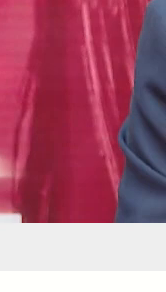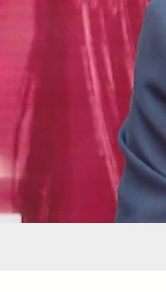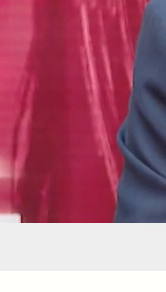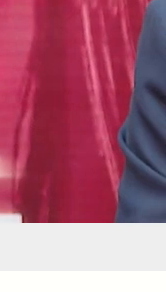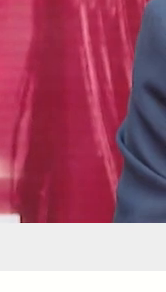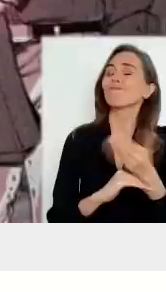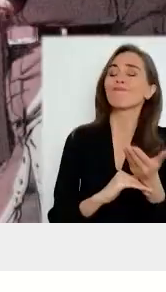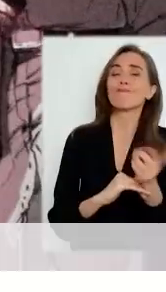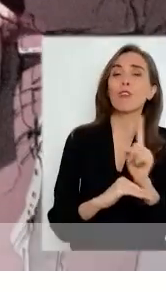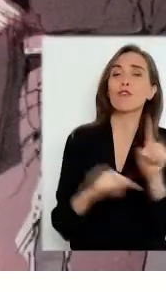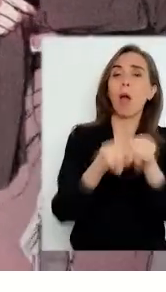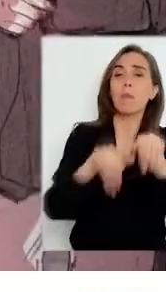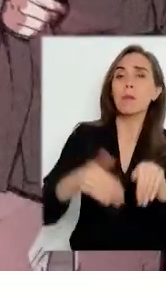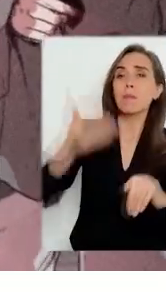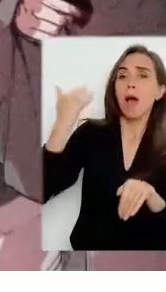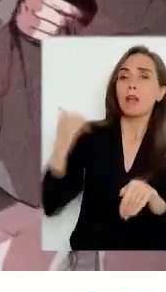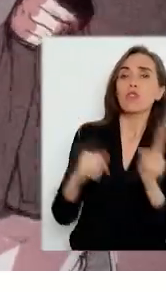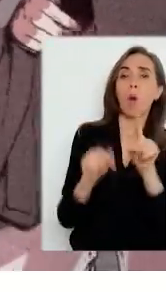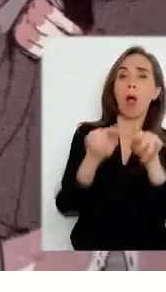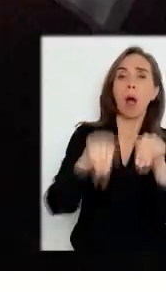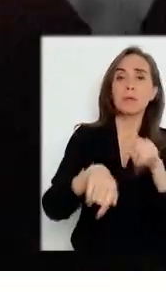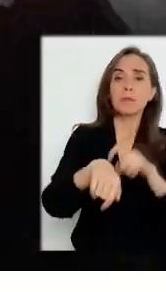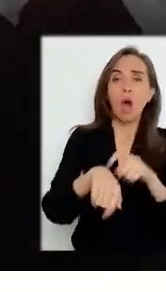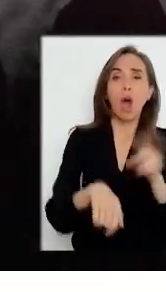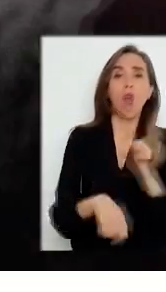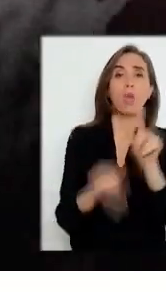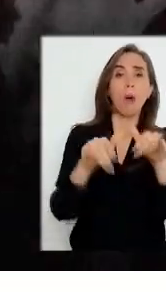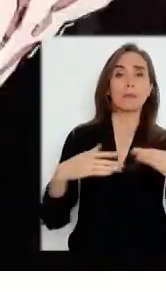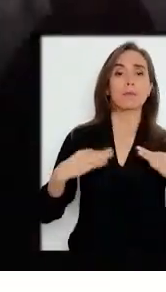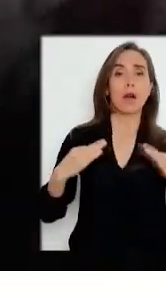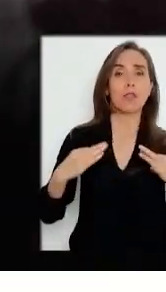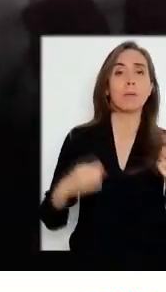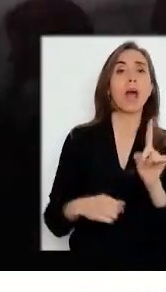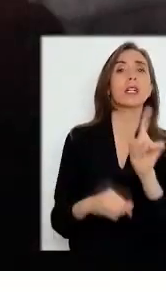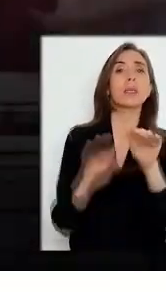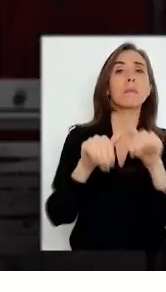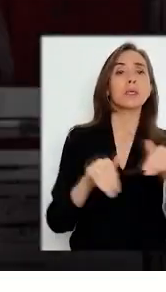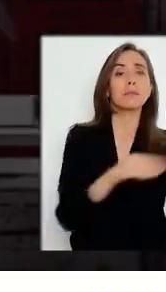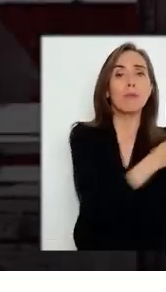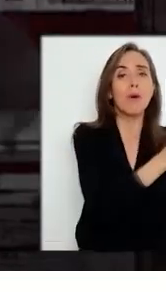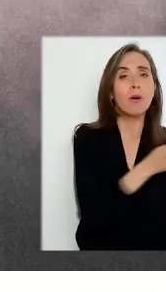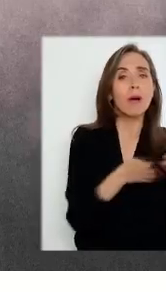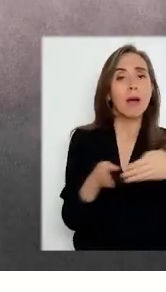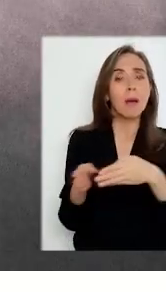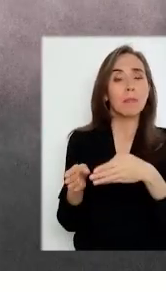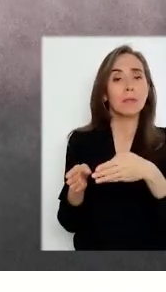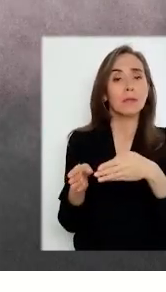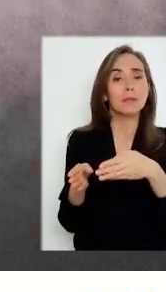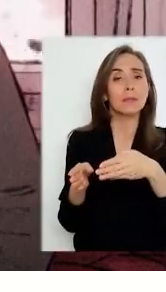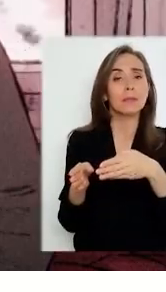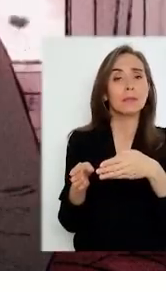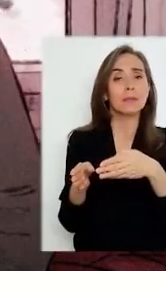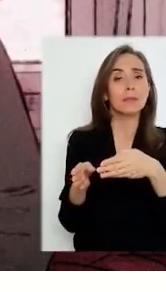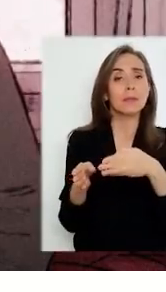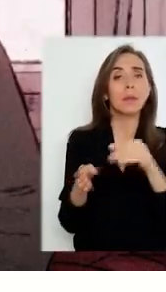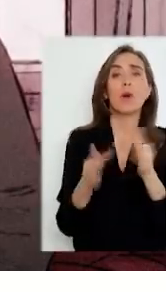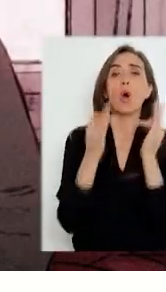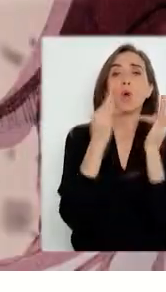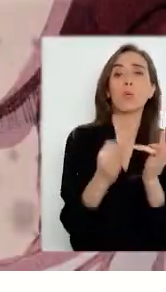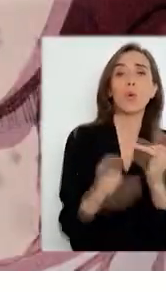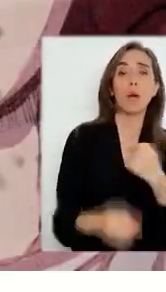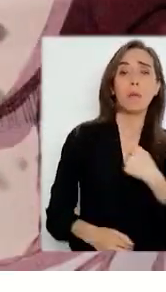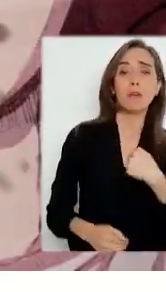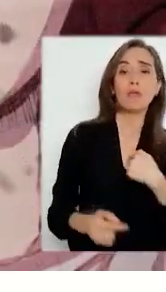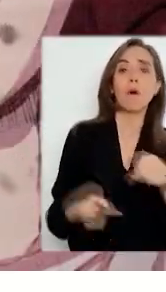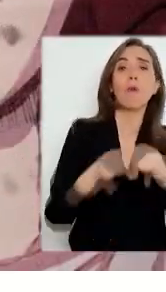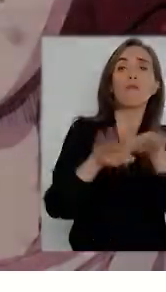de prevenir el que los niños y los jóvenes adquieran el hábito tabáquico. ¿Cómo contárselos? Con anime. Aunque no convenza a